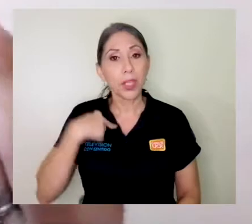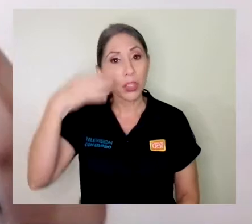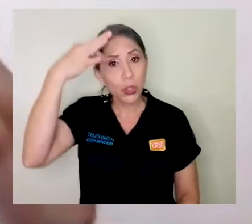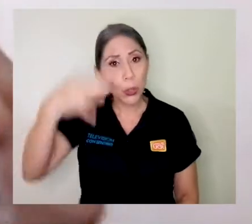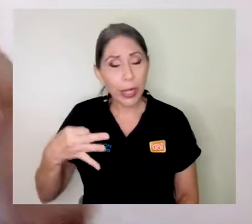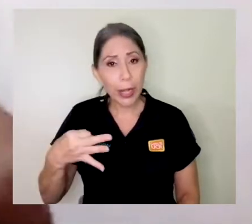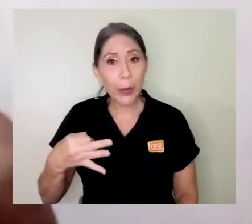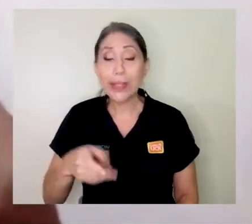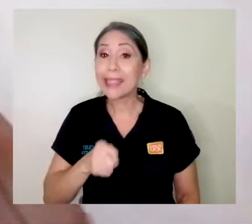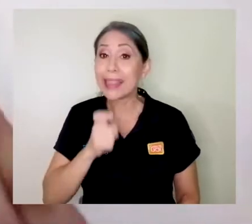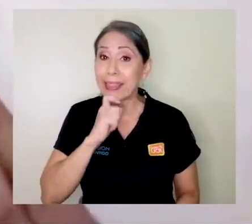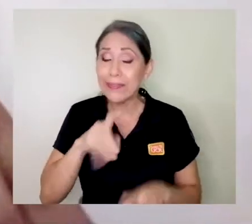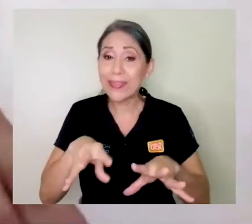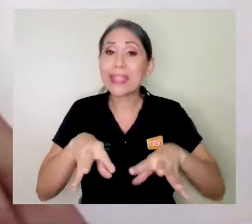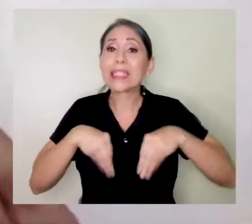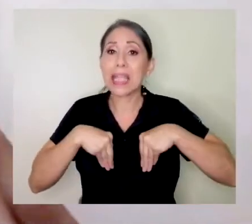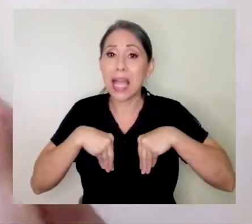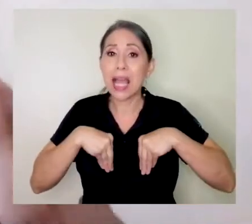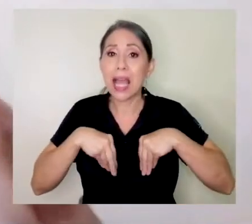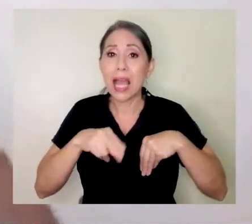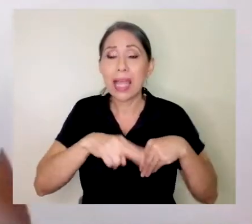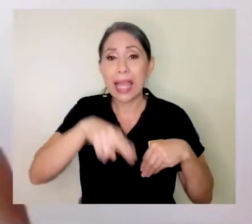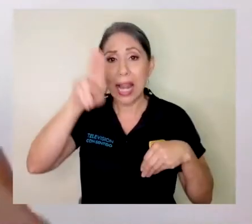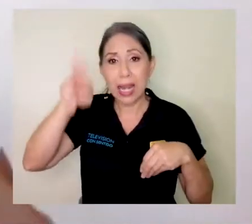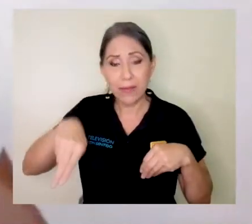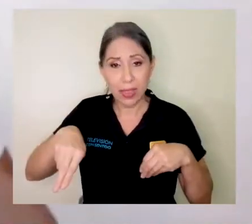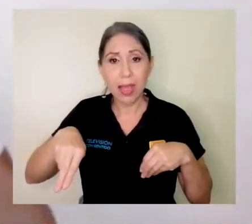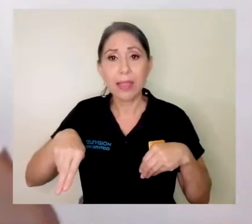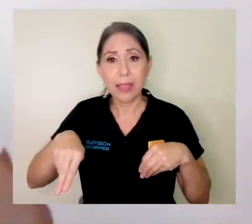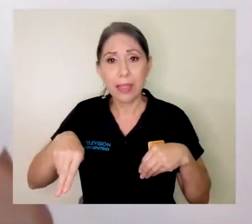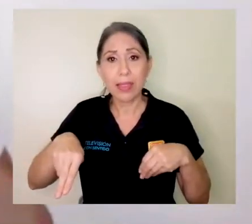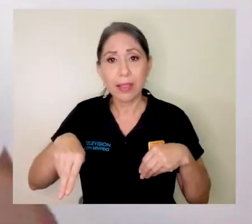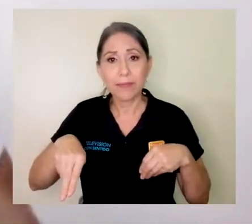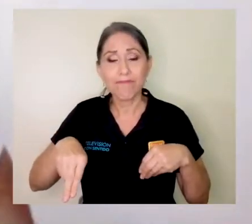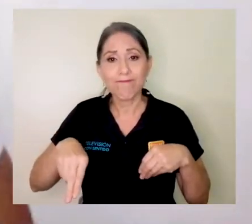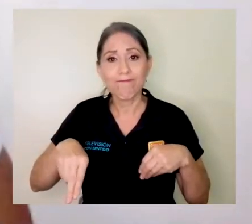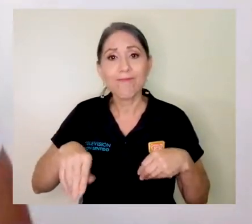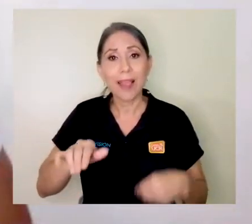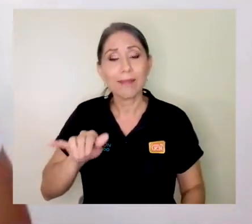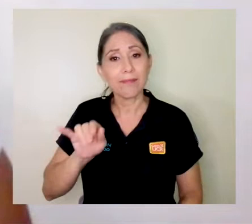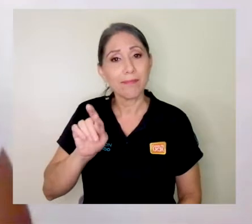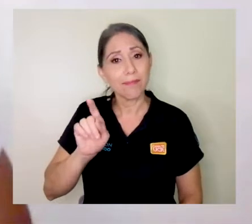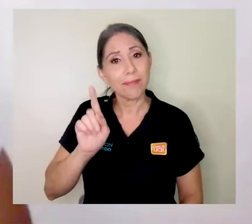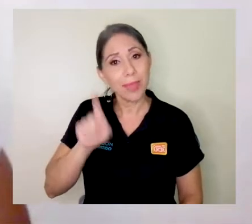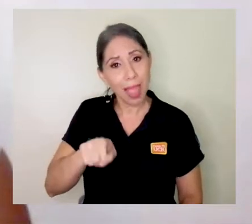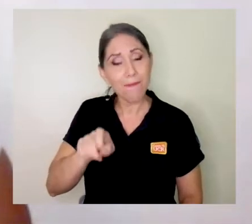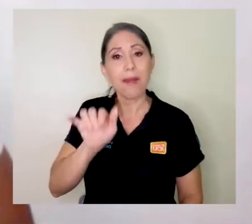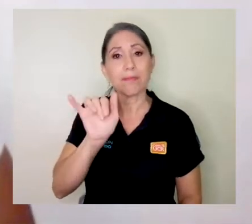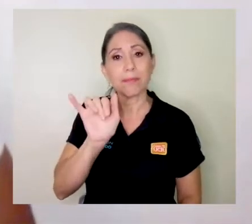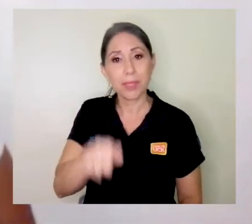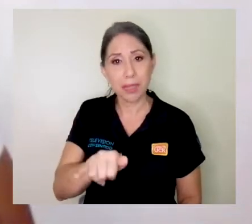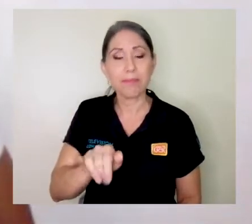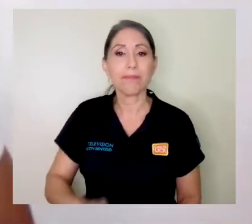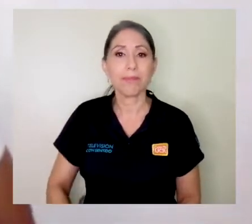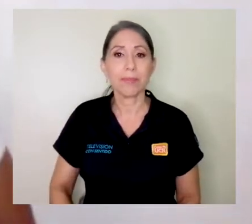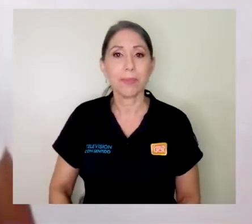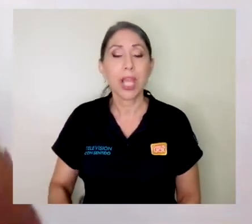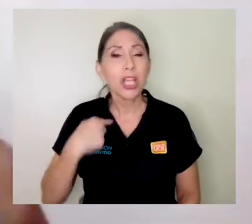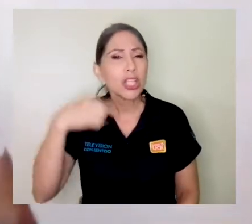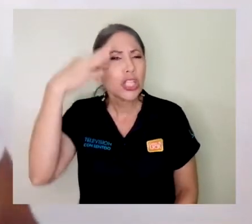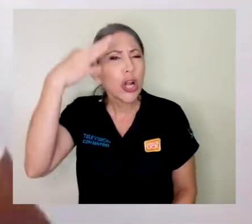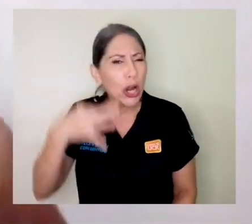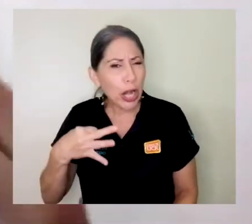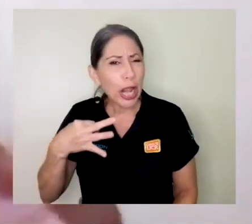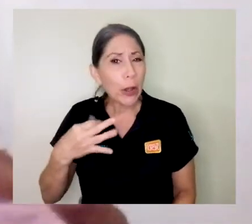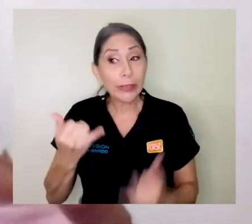que cuesta un poco como aceptar, ¿verdad?, que la Navidad tenga que ser así, ¿verdad? Y yo creo que si hay